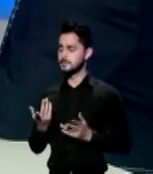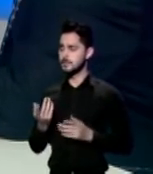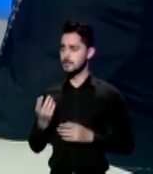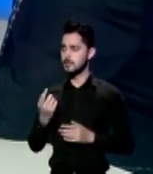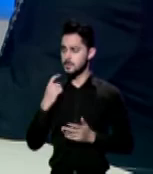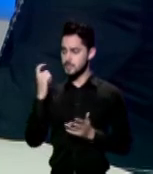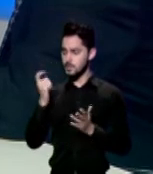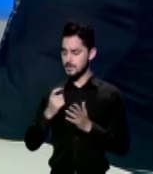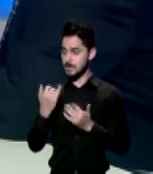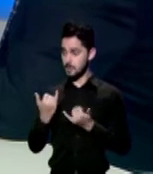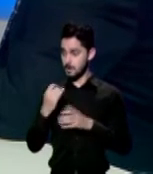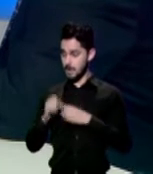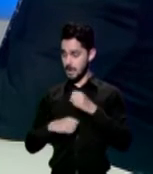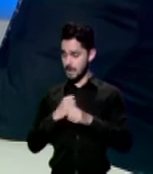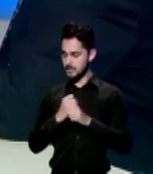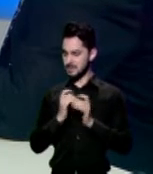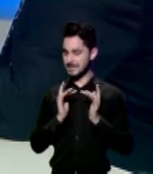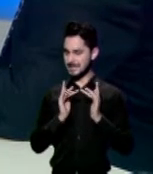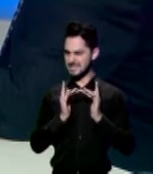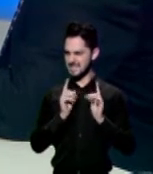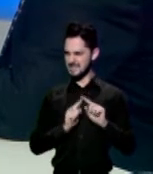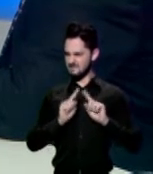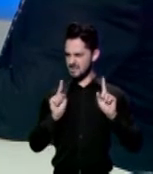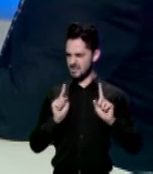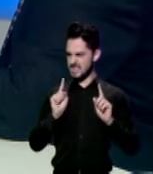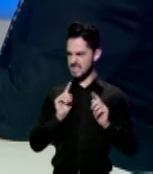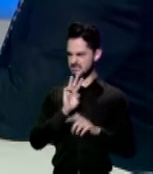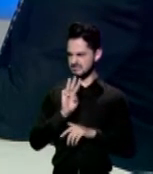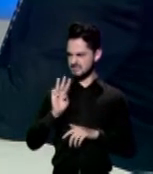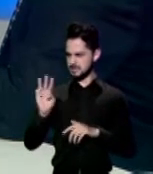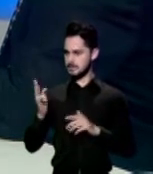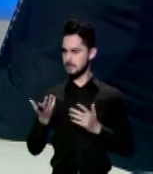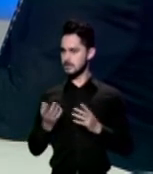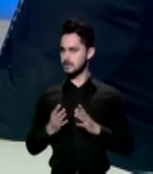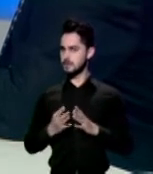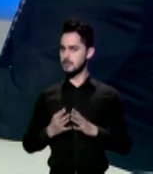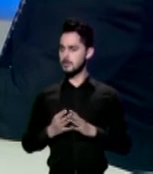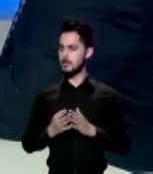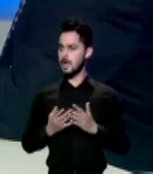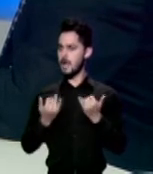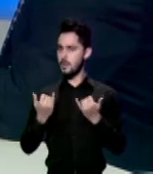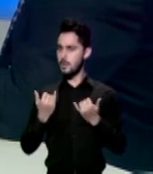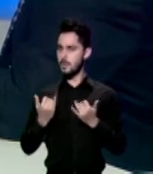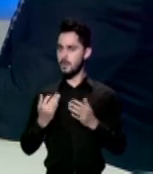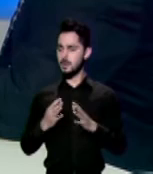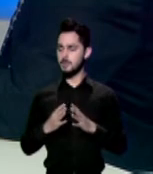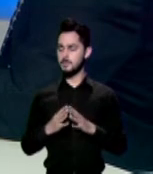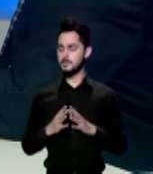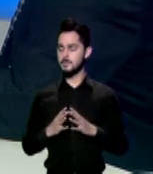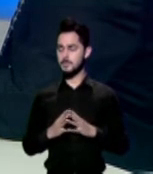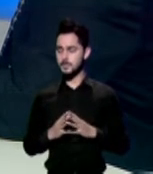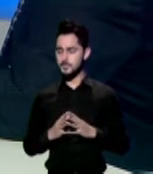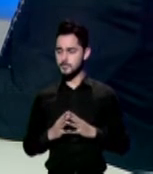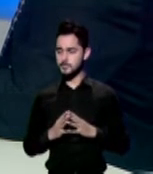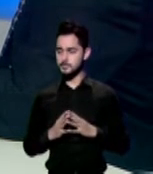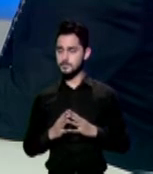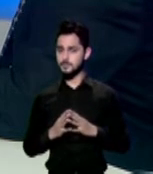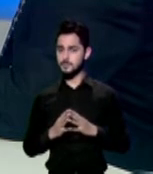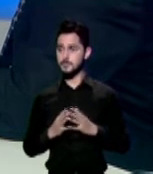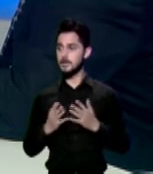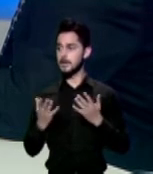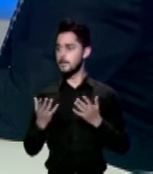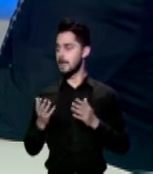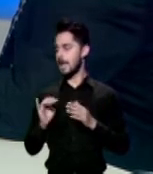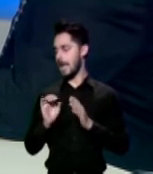por la forma electrónica, pues lo más probable se quedan descartadas por default, ¿verdad? Directamente. Por ejemplo, la